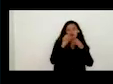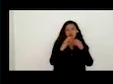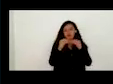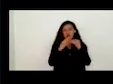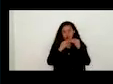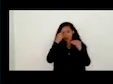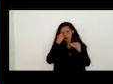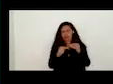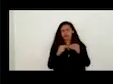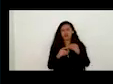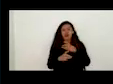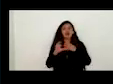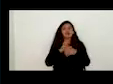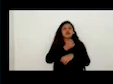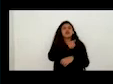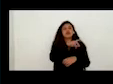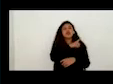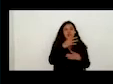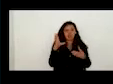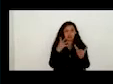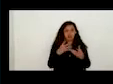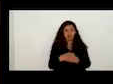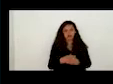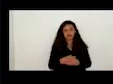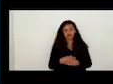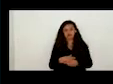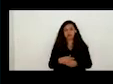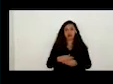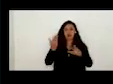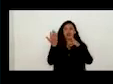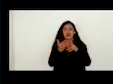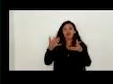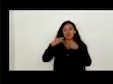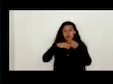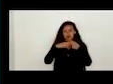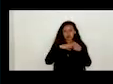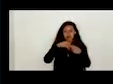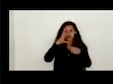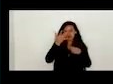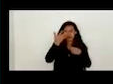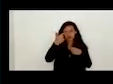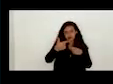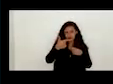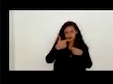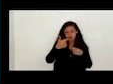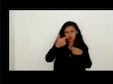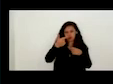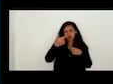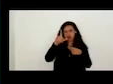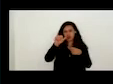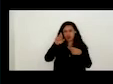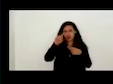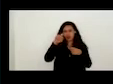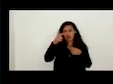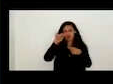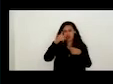un patrón de alimentación saludable. Media taza de lentejas con 50 gramos, por ejemplo, de jamón o de